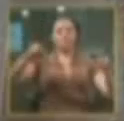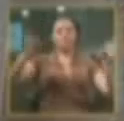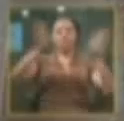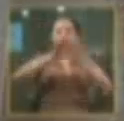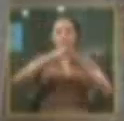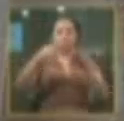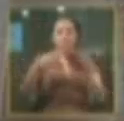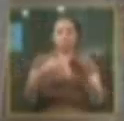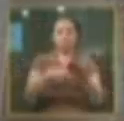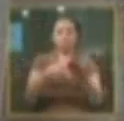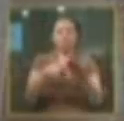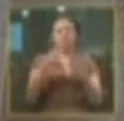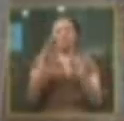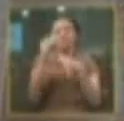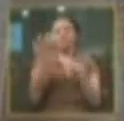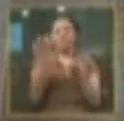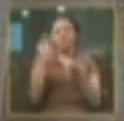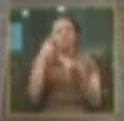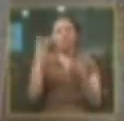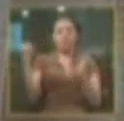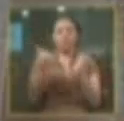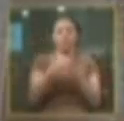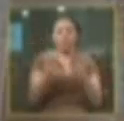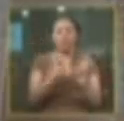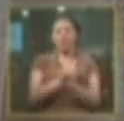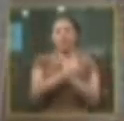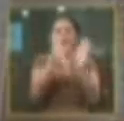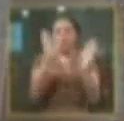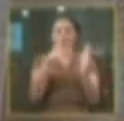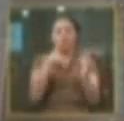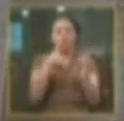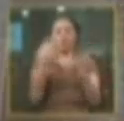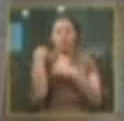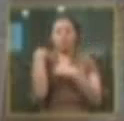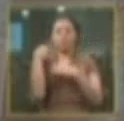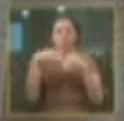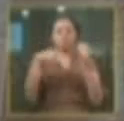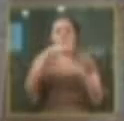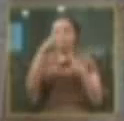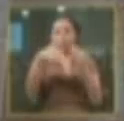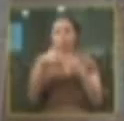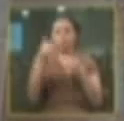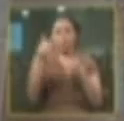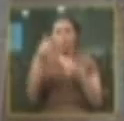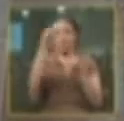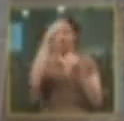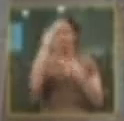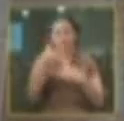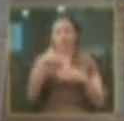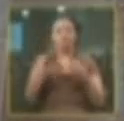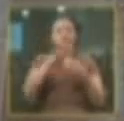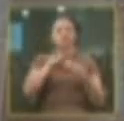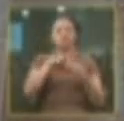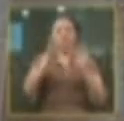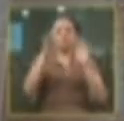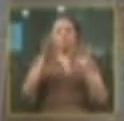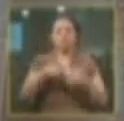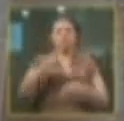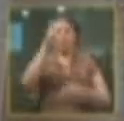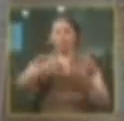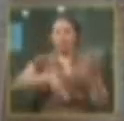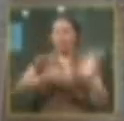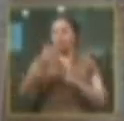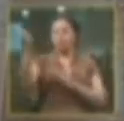sesión, si quieren, para que quede absolutamente garantizado de que todos están bien informados. El señor secretario lee el documento y nos vamos a